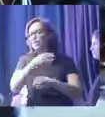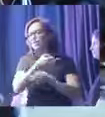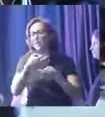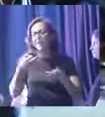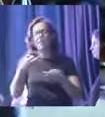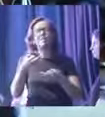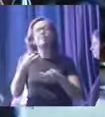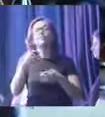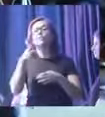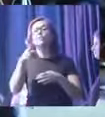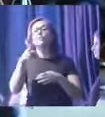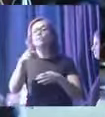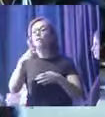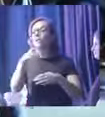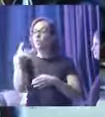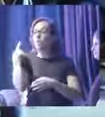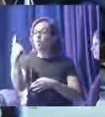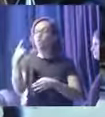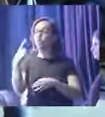como es Patricia.